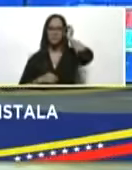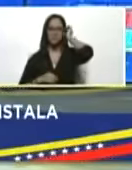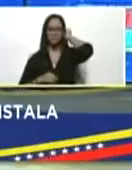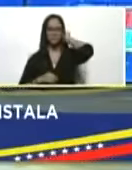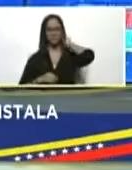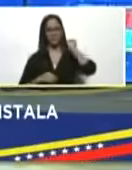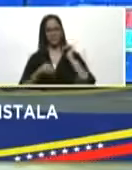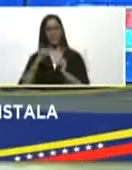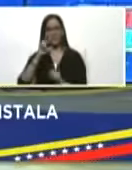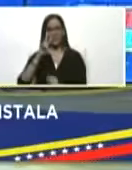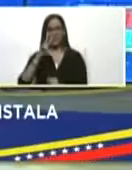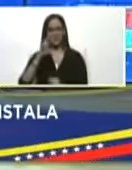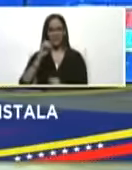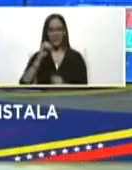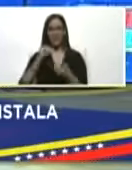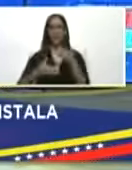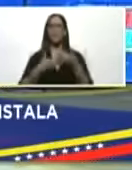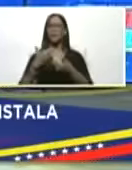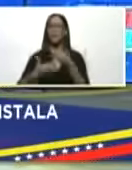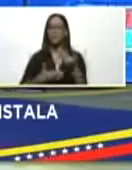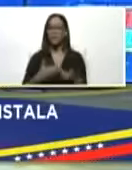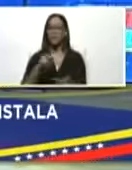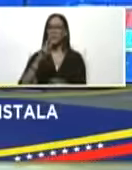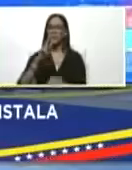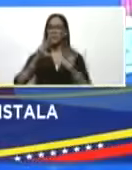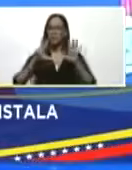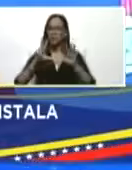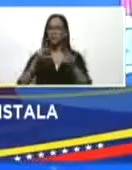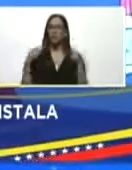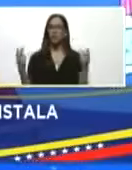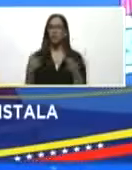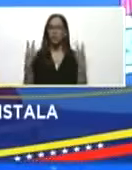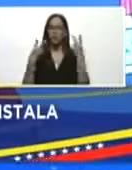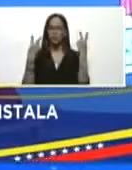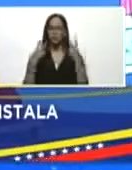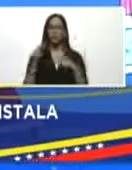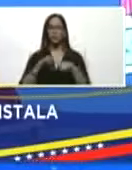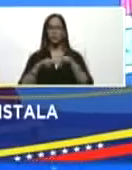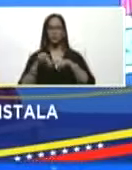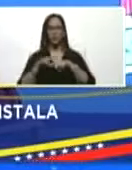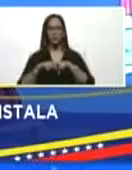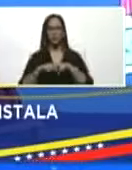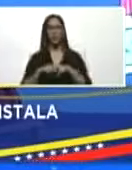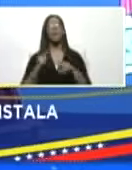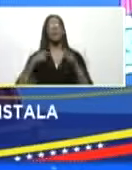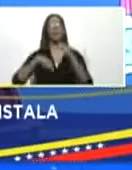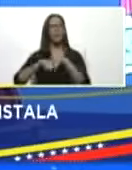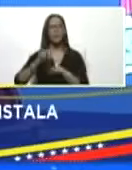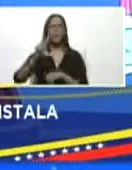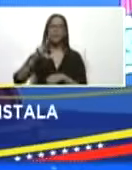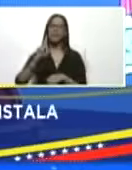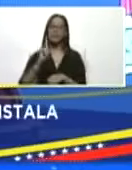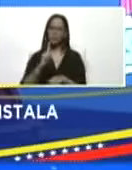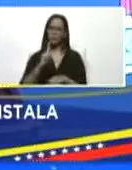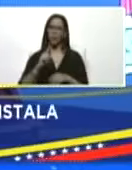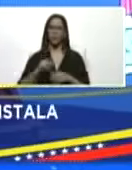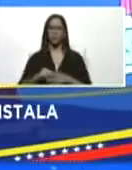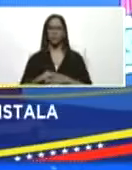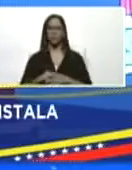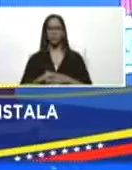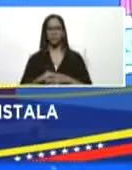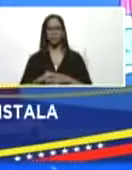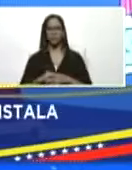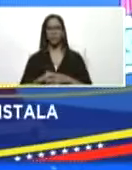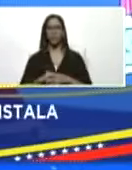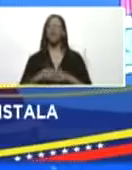30 procesos, 28 triunfos construidos. Vamos al 31. Y